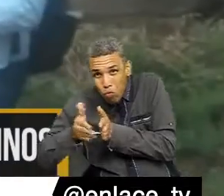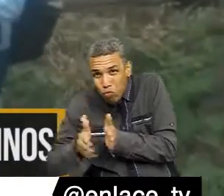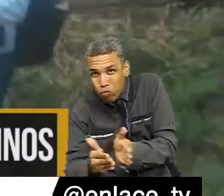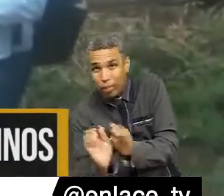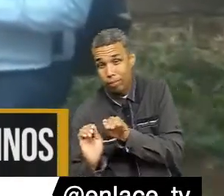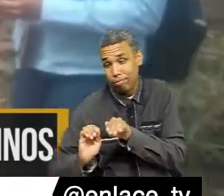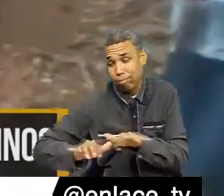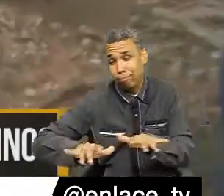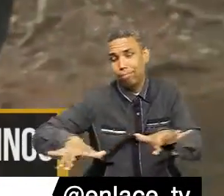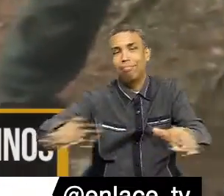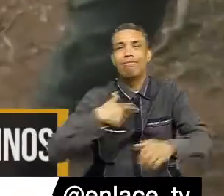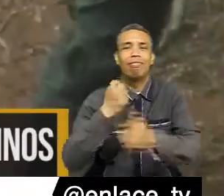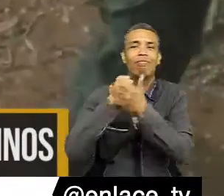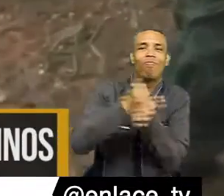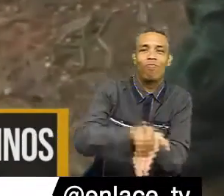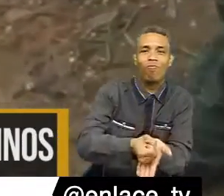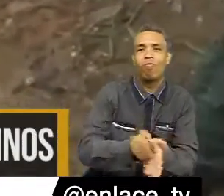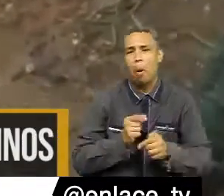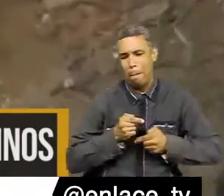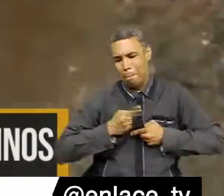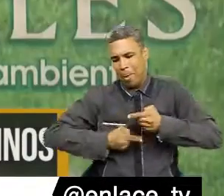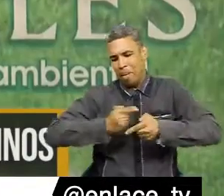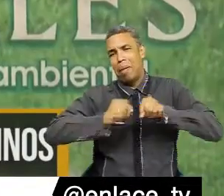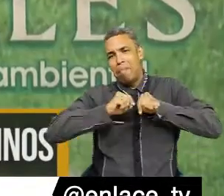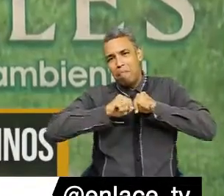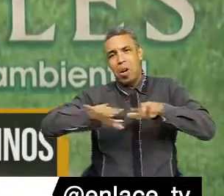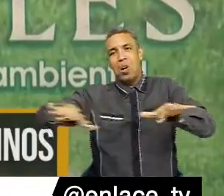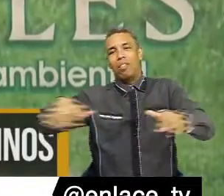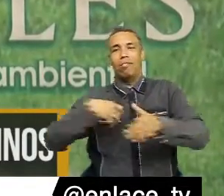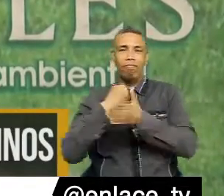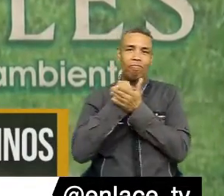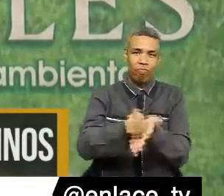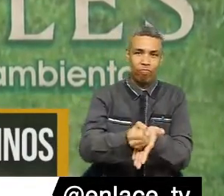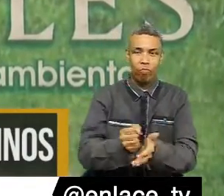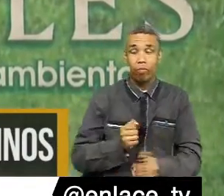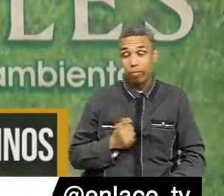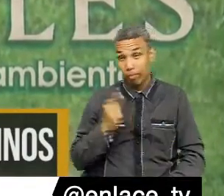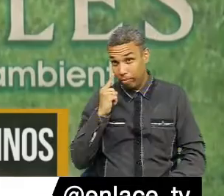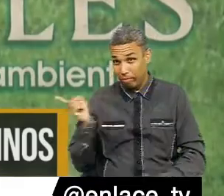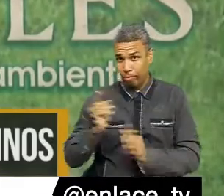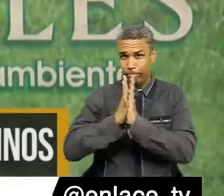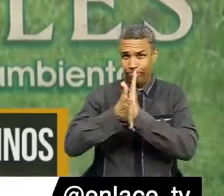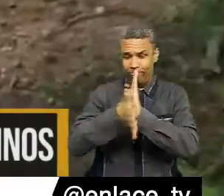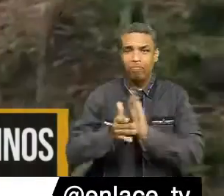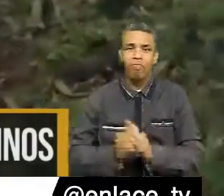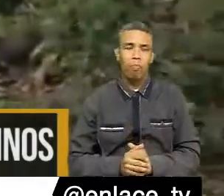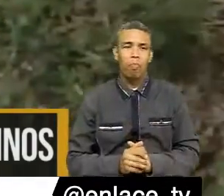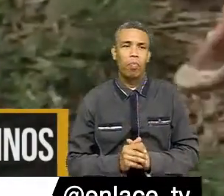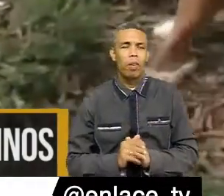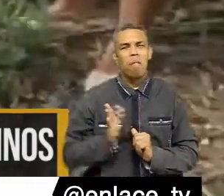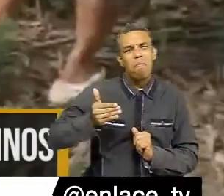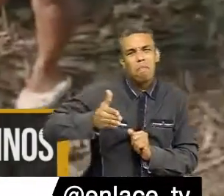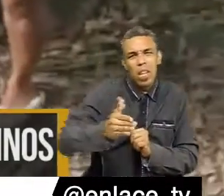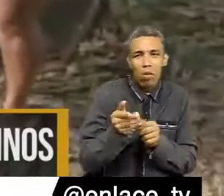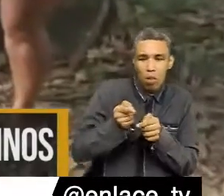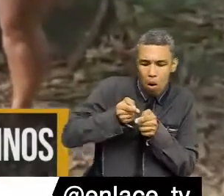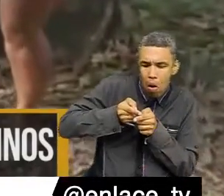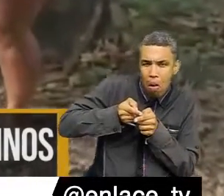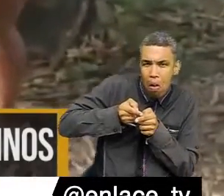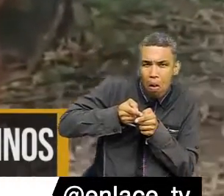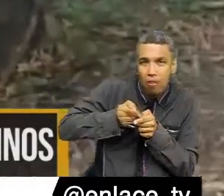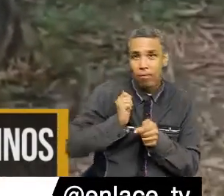San Silvestre hacen la siembra de los alevinos. Se realizó una repoblación de alevinos de Boca Chico en las ciénagas,